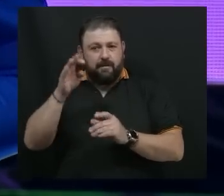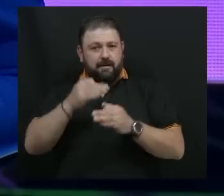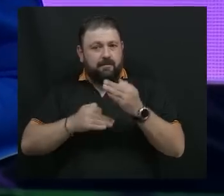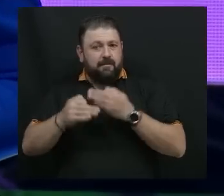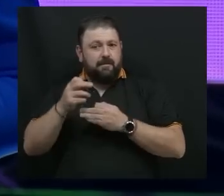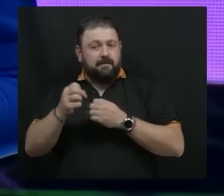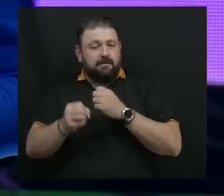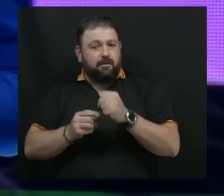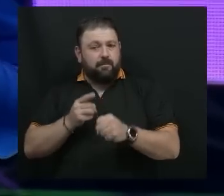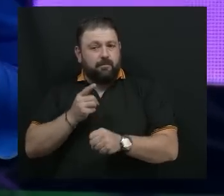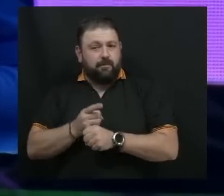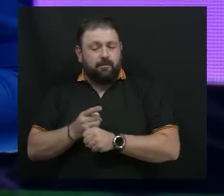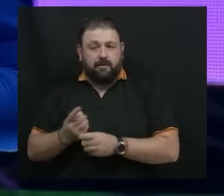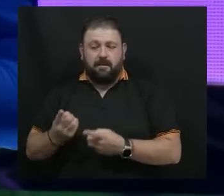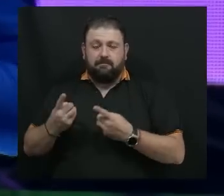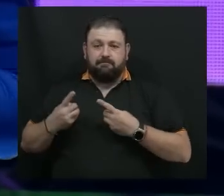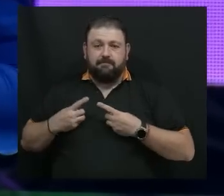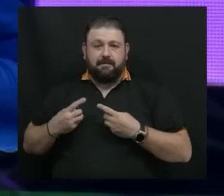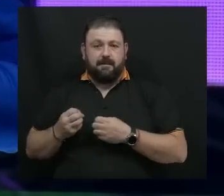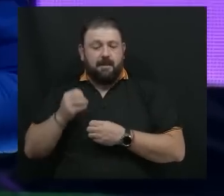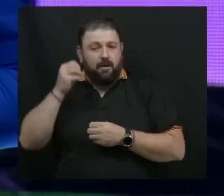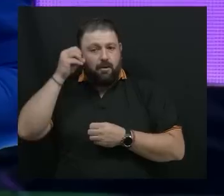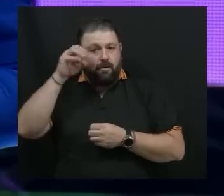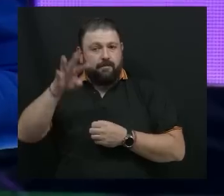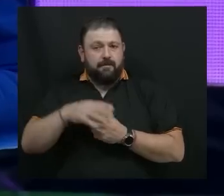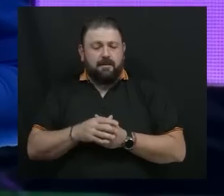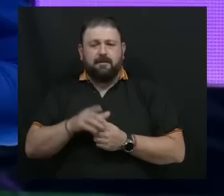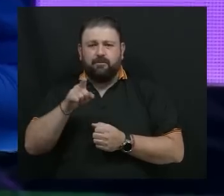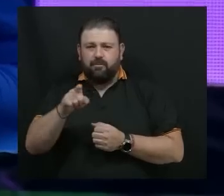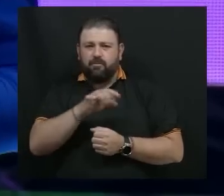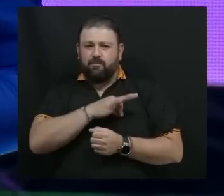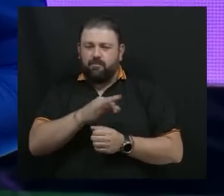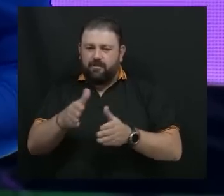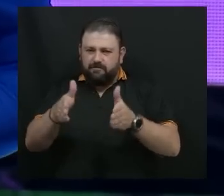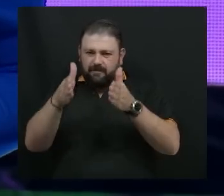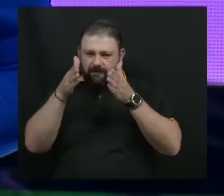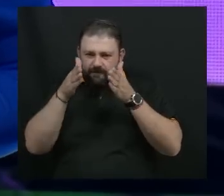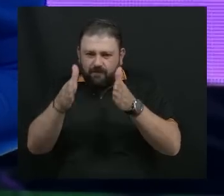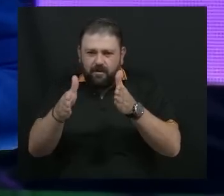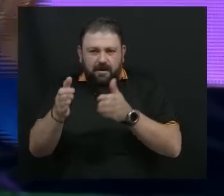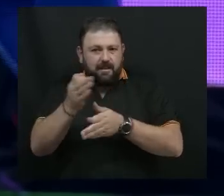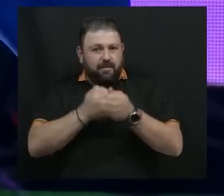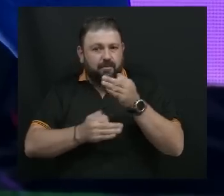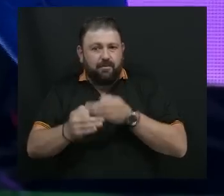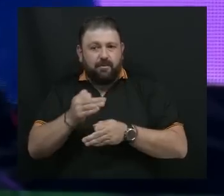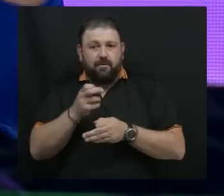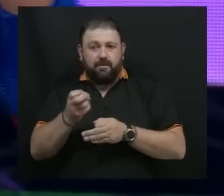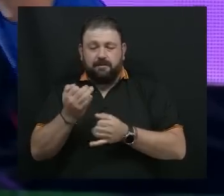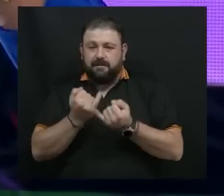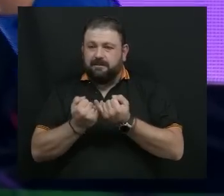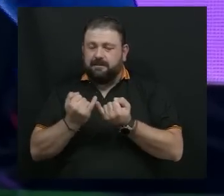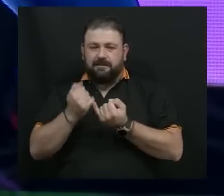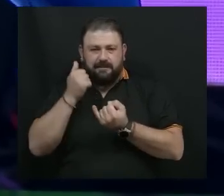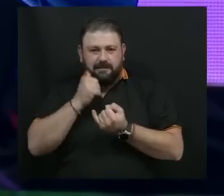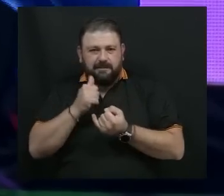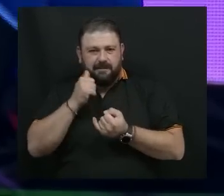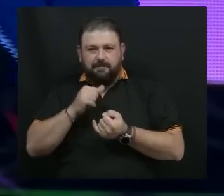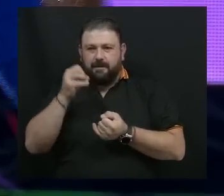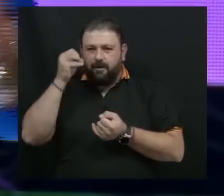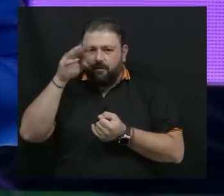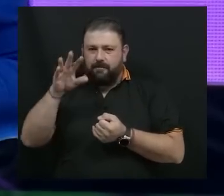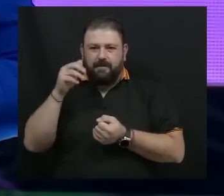nos da OmniLife. Tú enfócate, haz lo que tienes que hacer, que OmniLife tiene un ojo